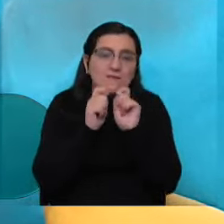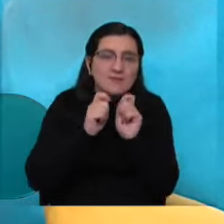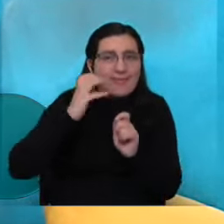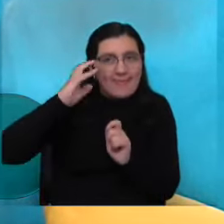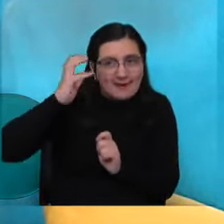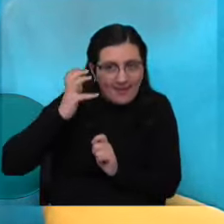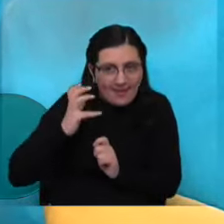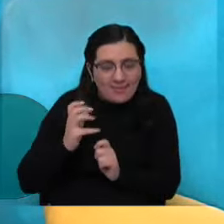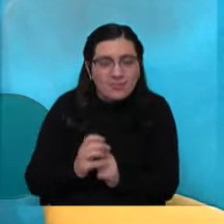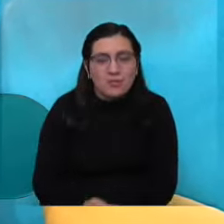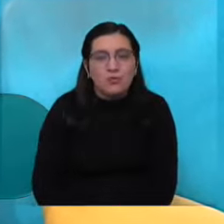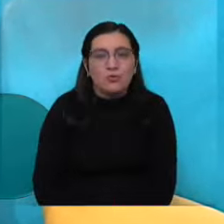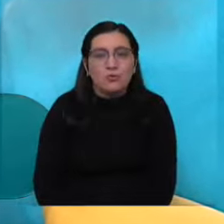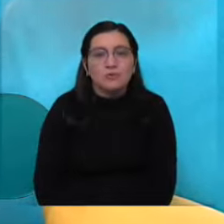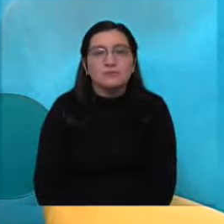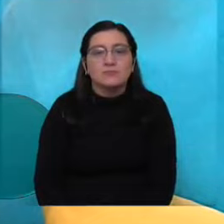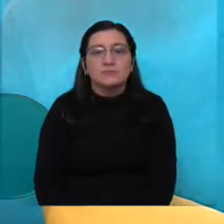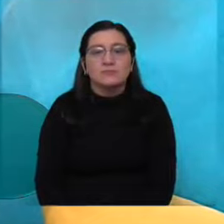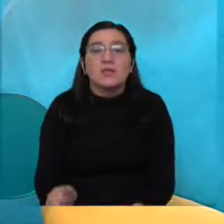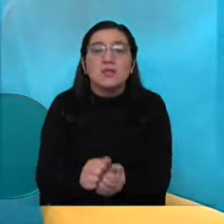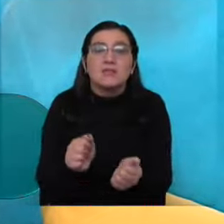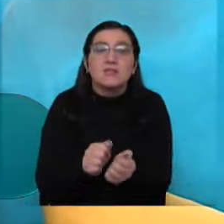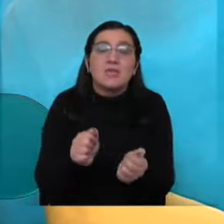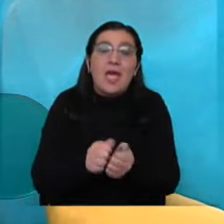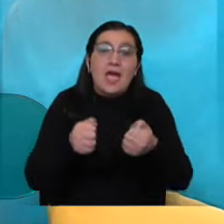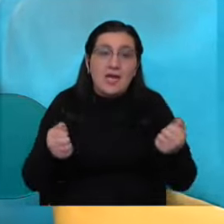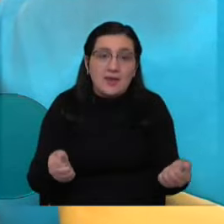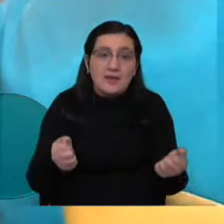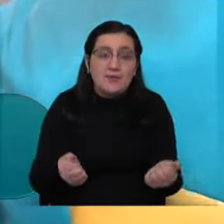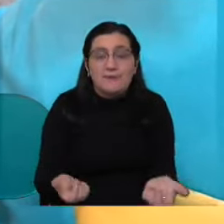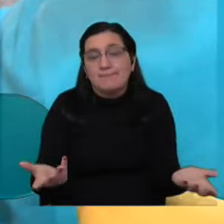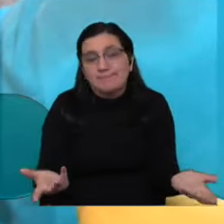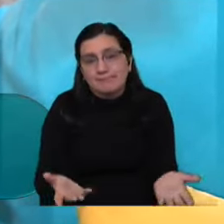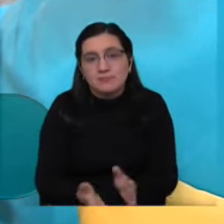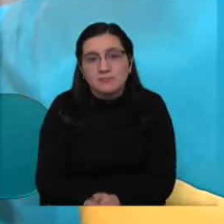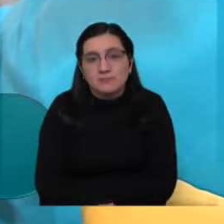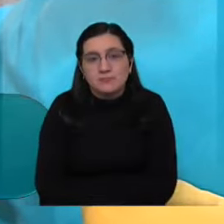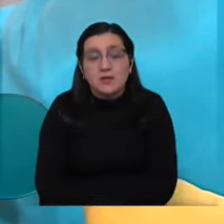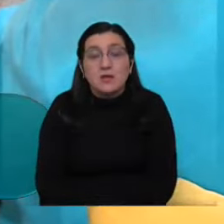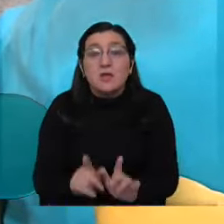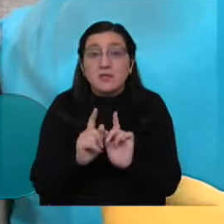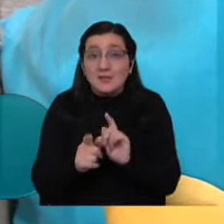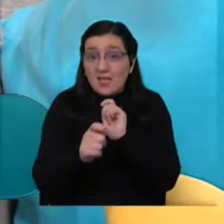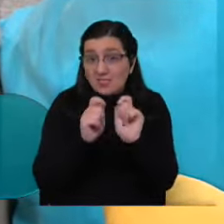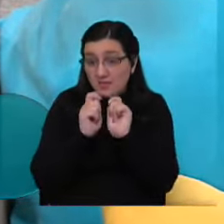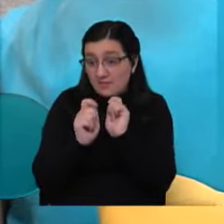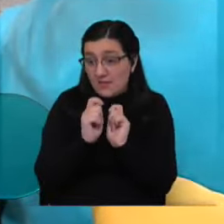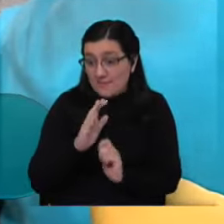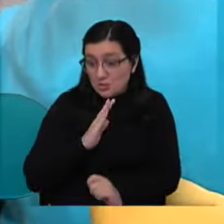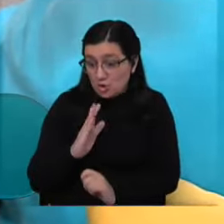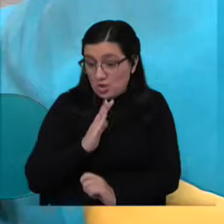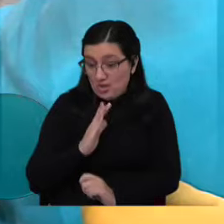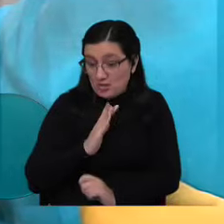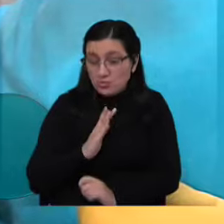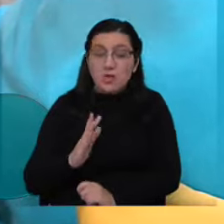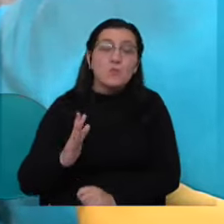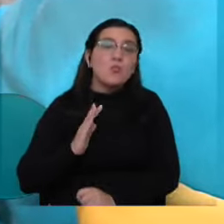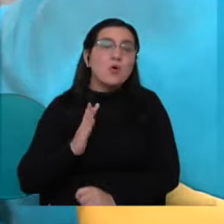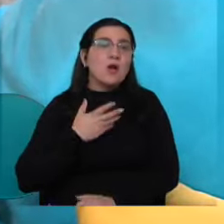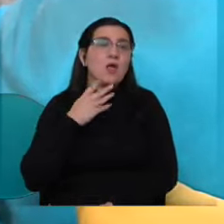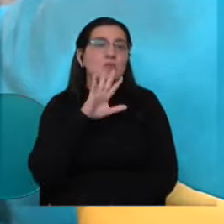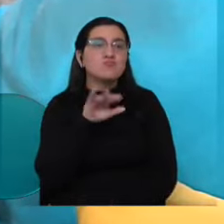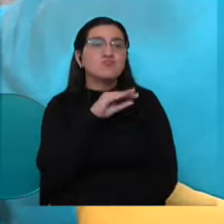también y este periódic periodísticas este en el mano a mano no donde ella se expresaba y